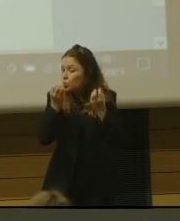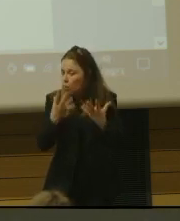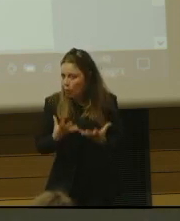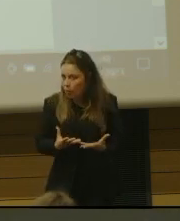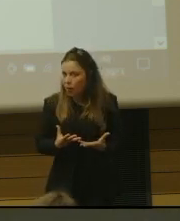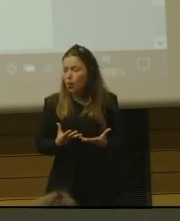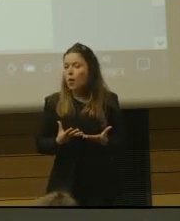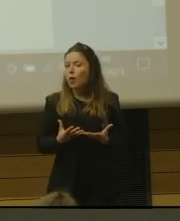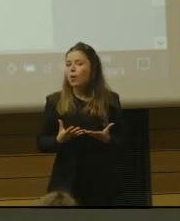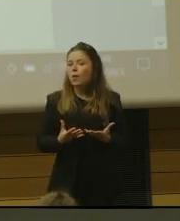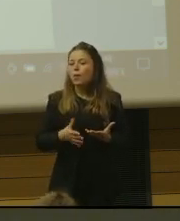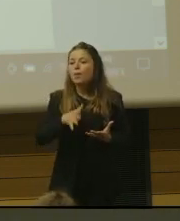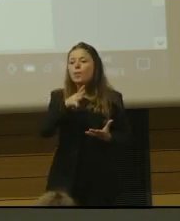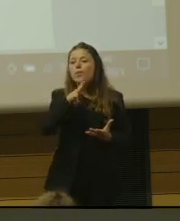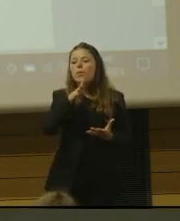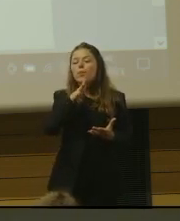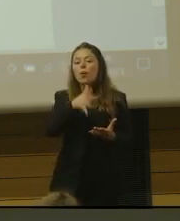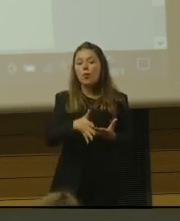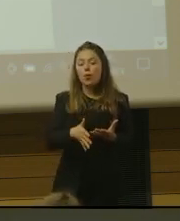porque